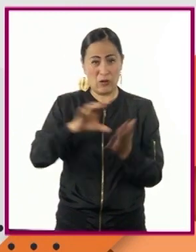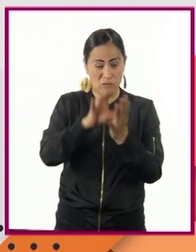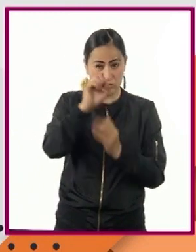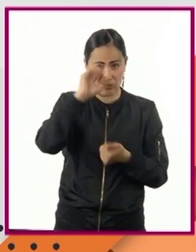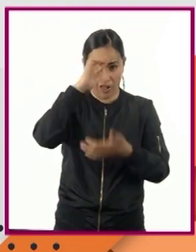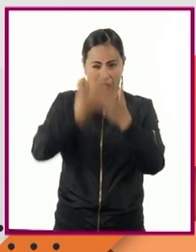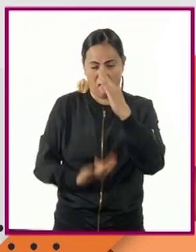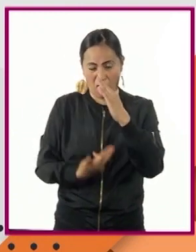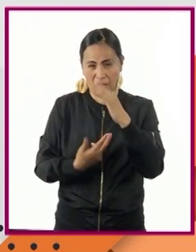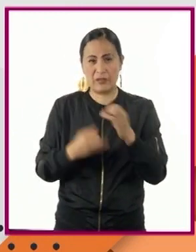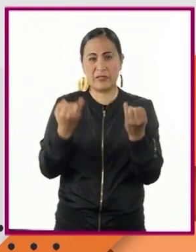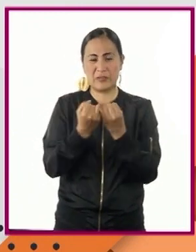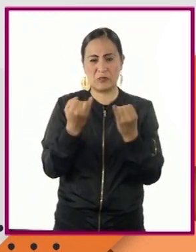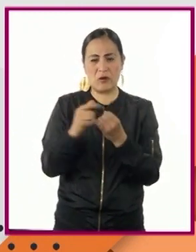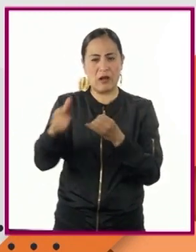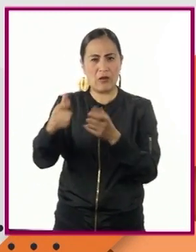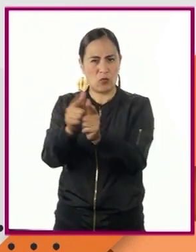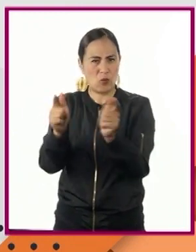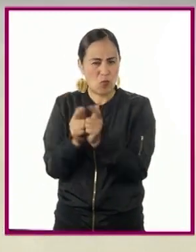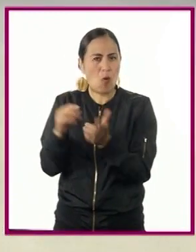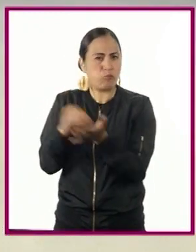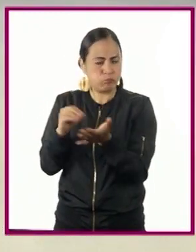el pronunciamiento del bando conservador.